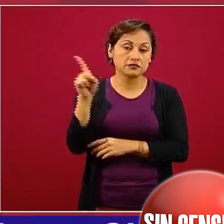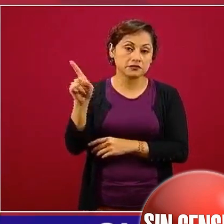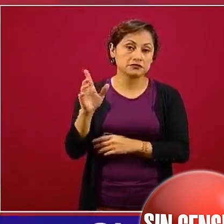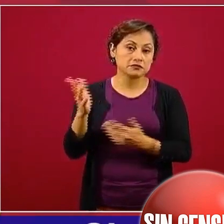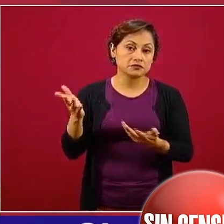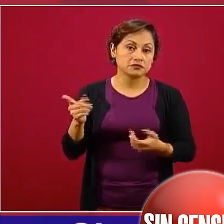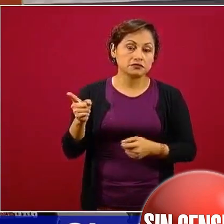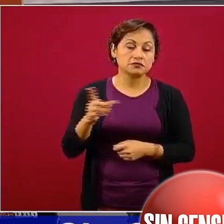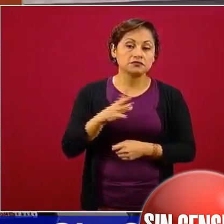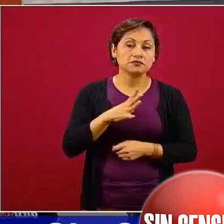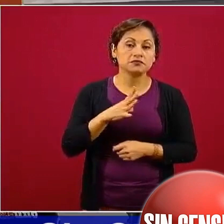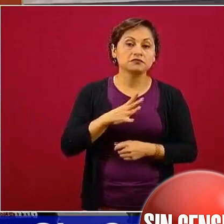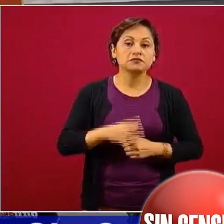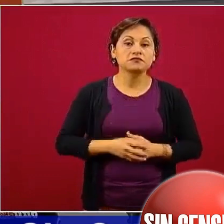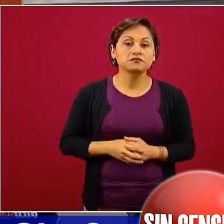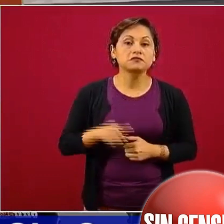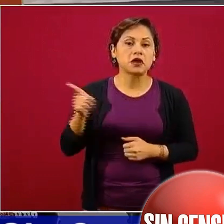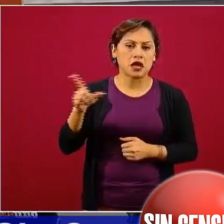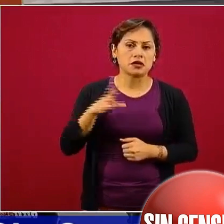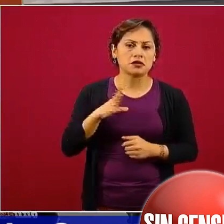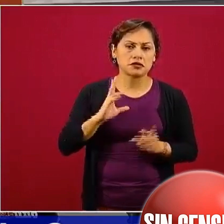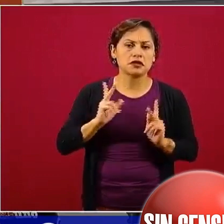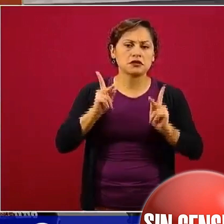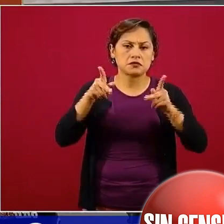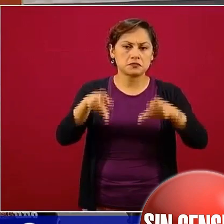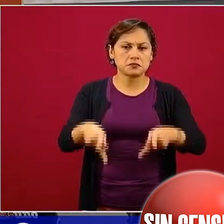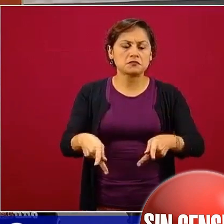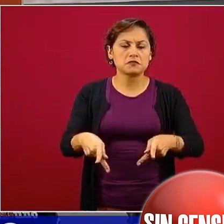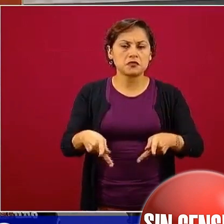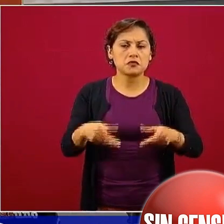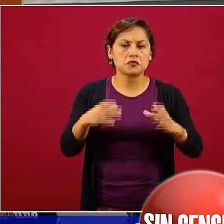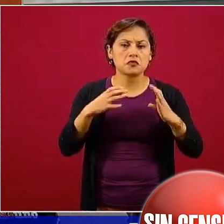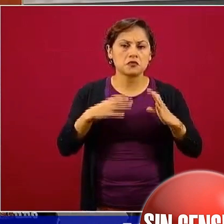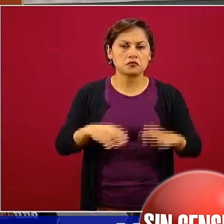Ahí están sus restos.